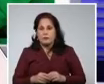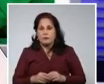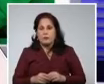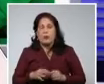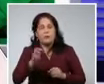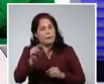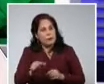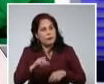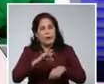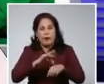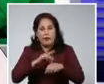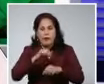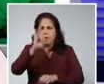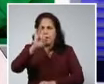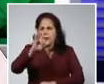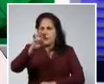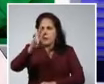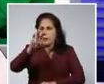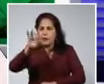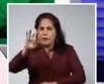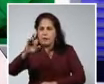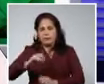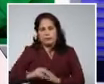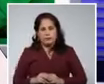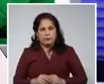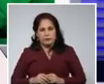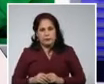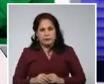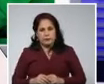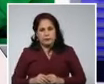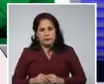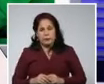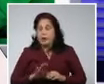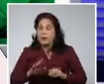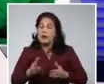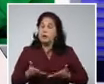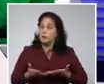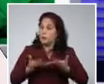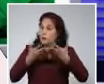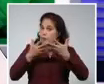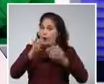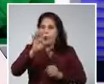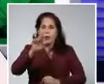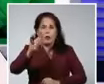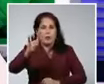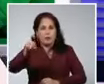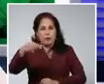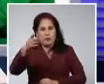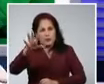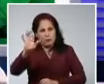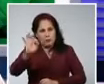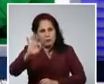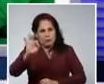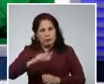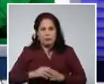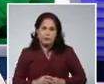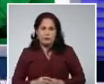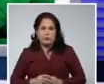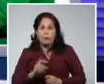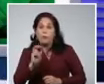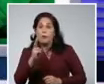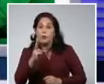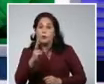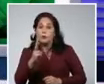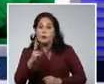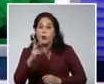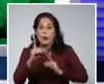elevada, 727. Se han recuperado el 89,5% y los 2